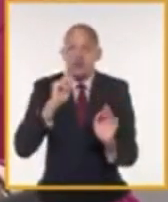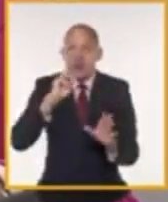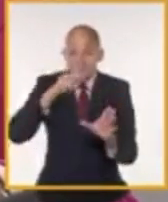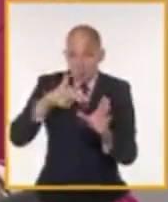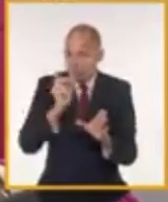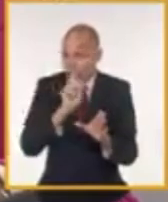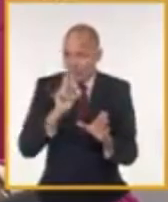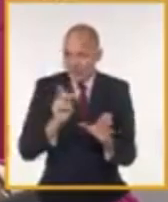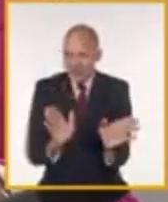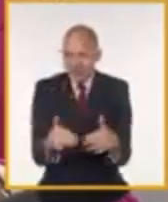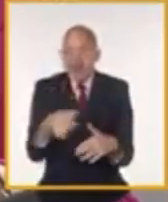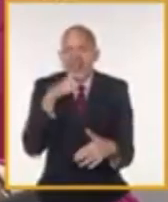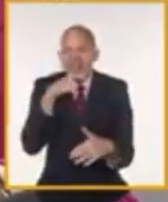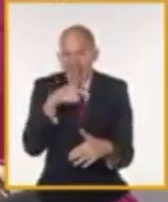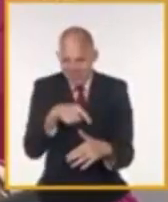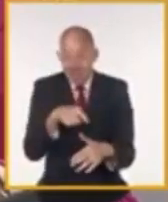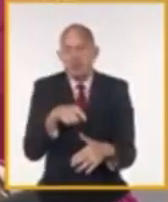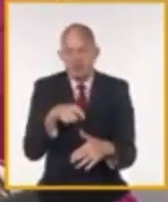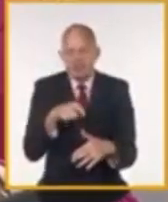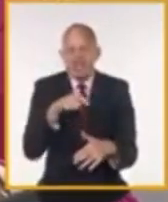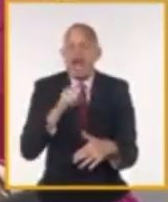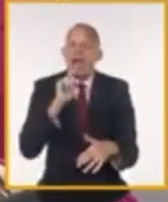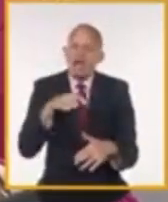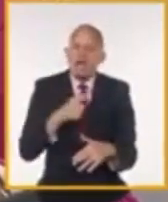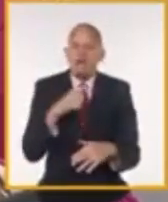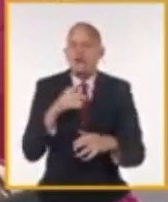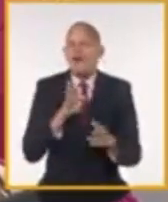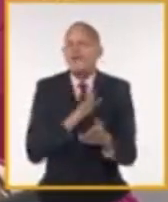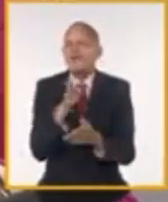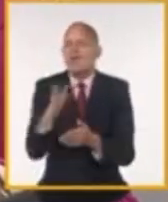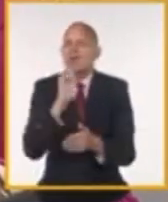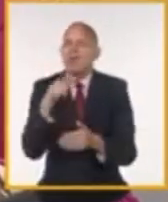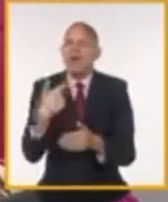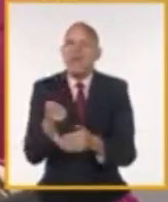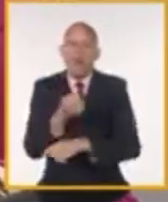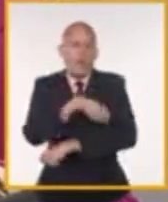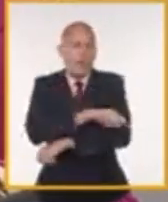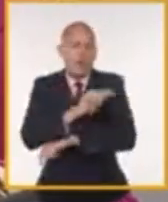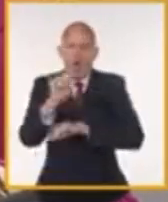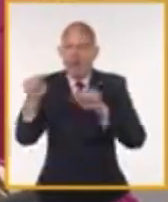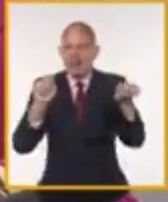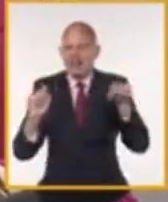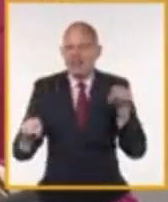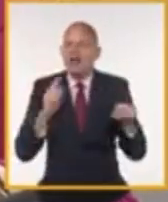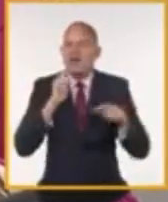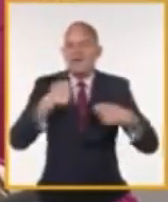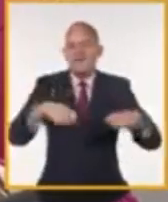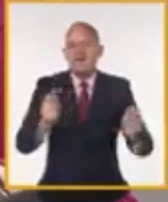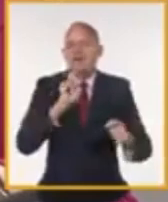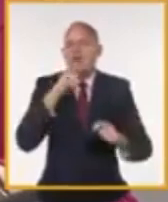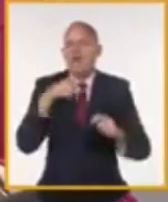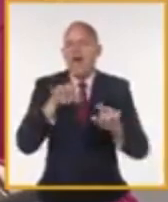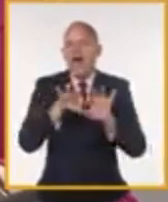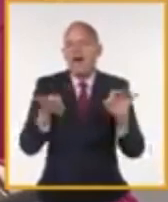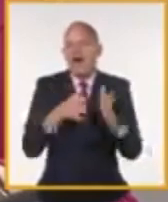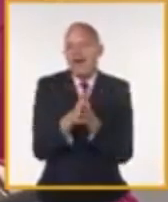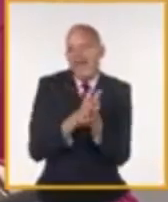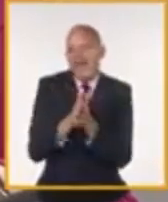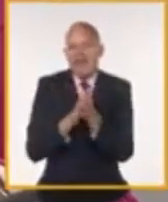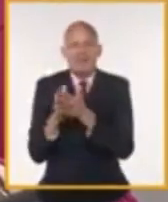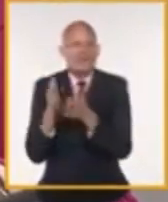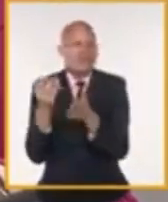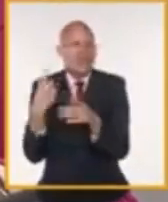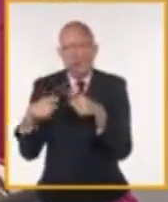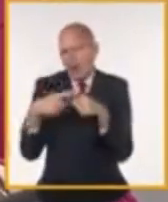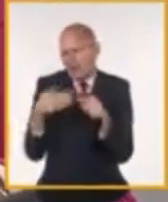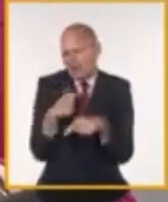para la población, así como la reposición de aquellos equipos ineficientes por equipos más eficientes que nos dan la garantía de sostener